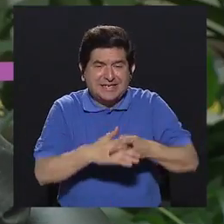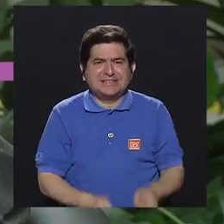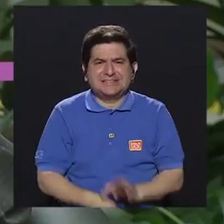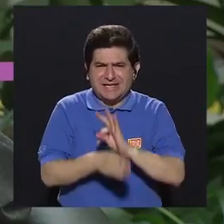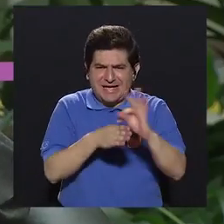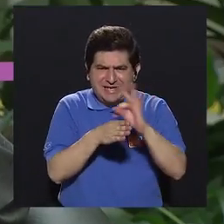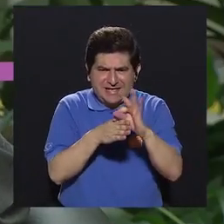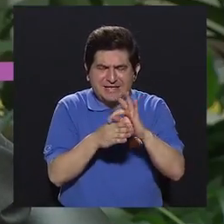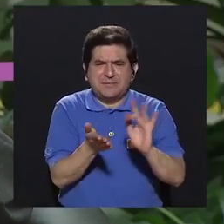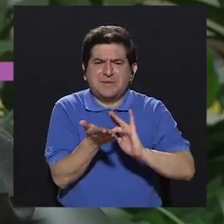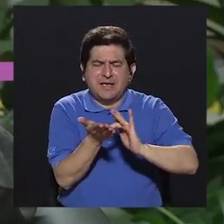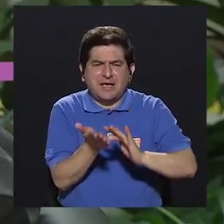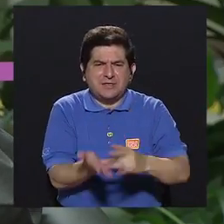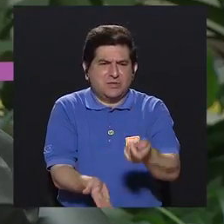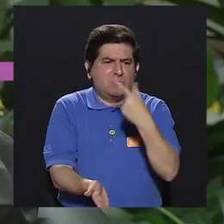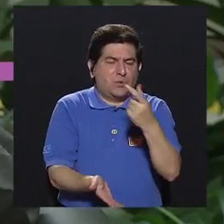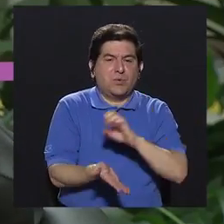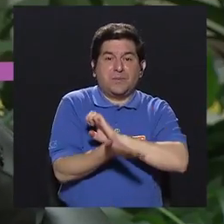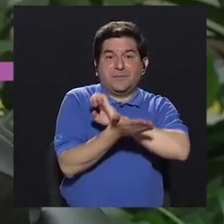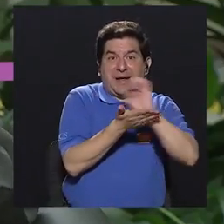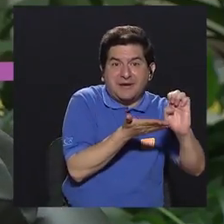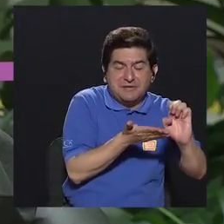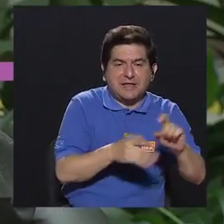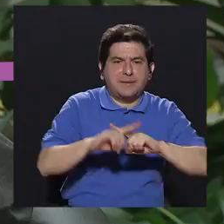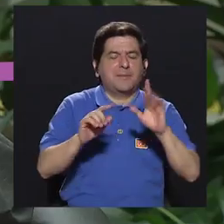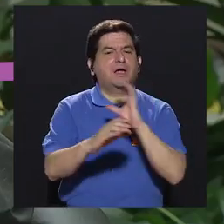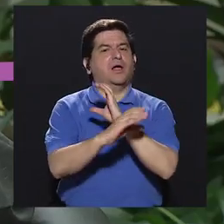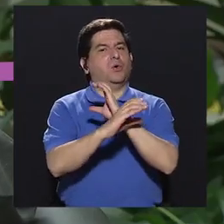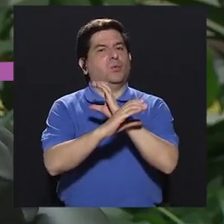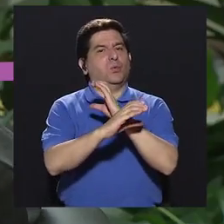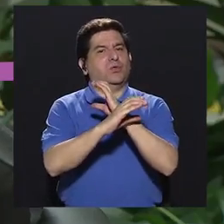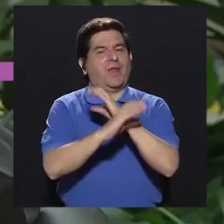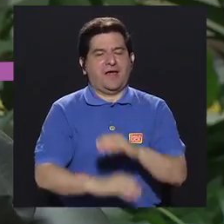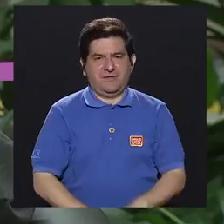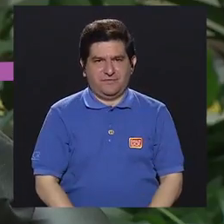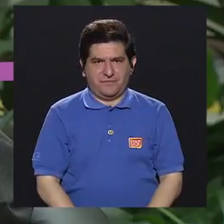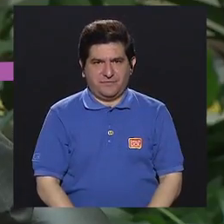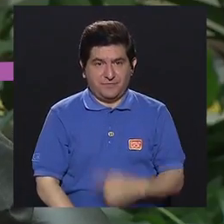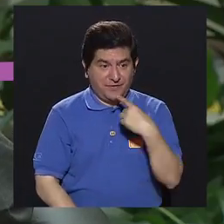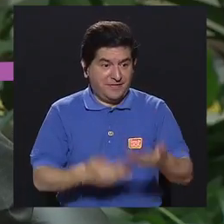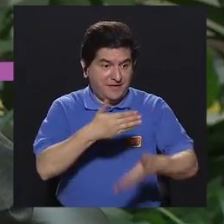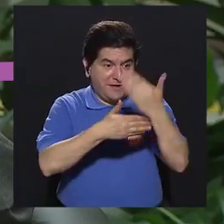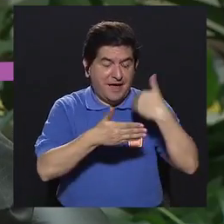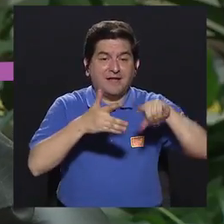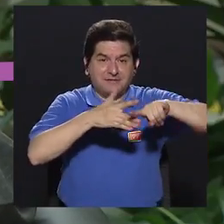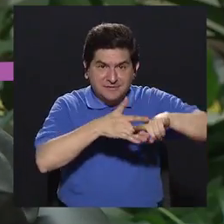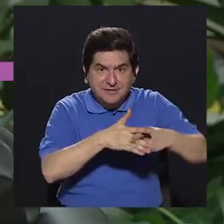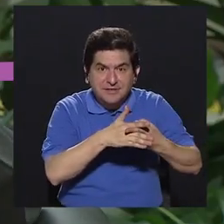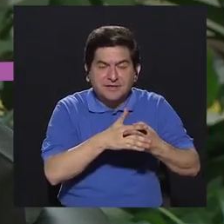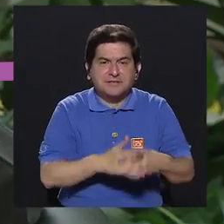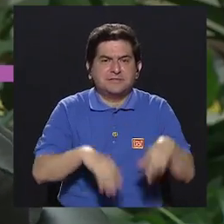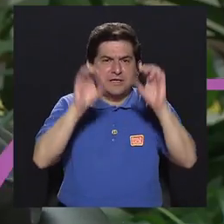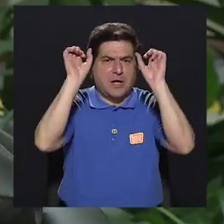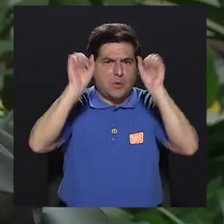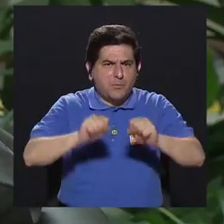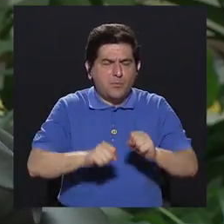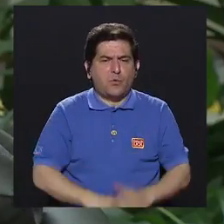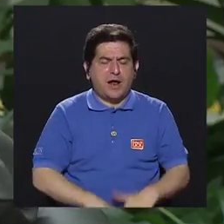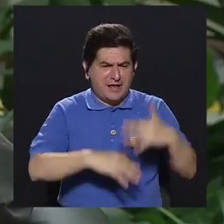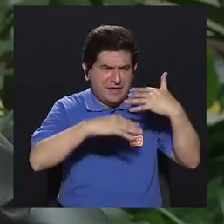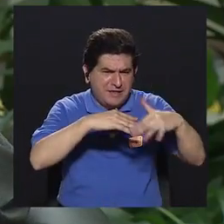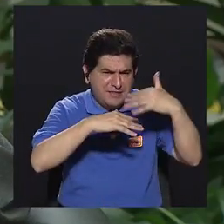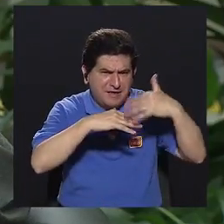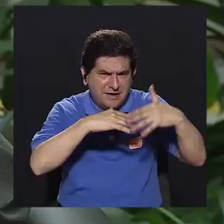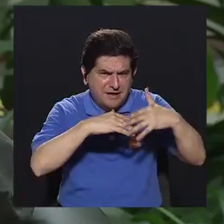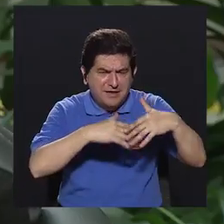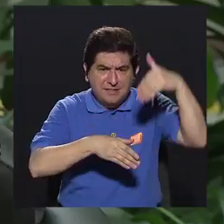con el tratamiento de fármacos para evitar. Pero hay que tener muchísimo cuidado, porque como les comenté al inicio, se pueden ser